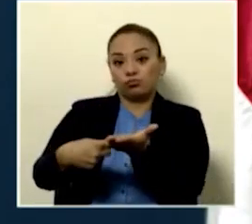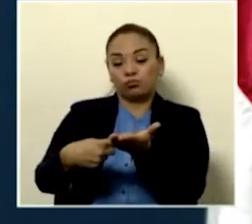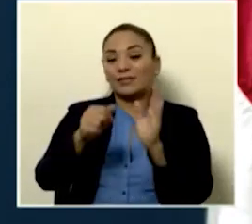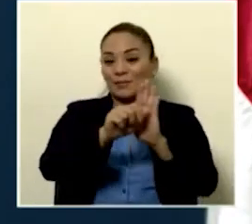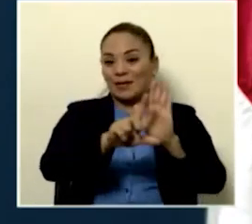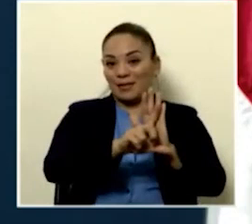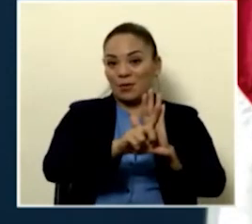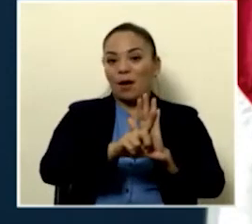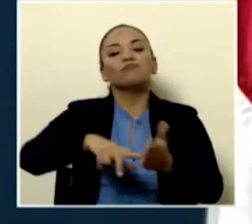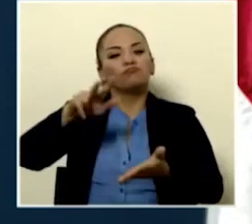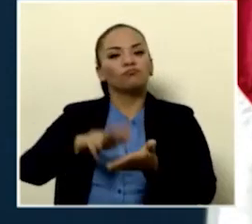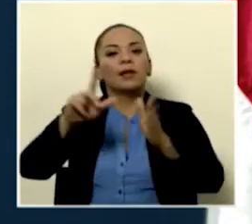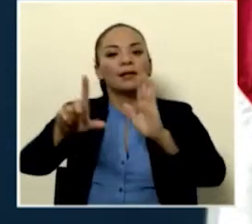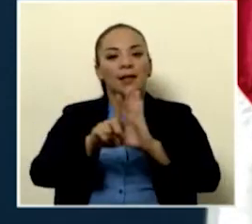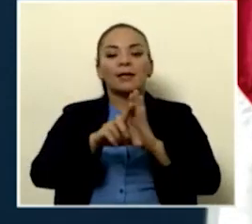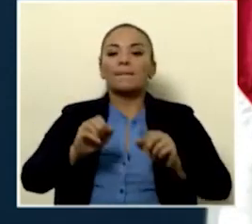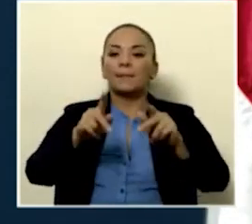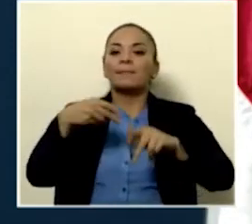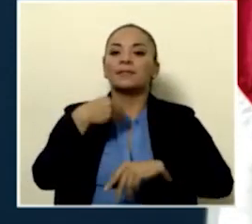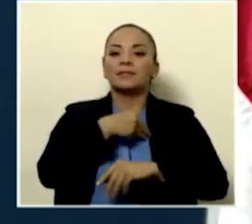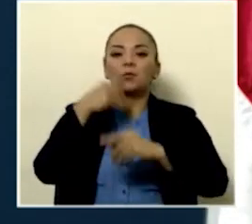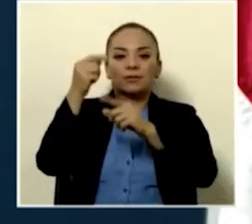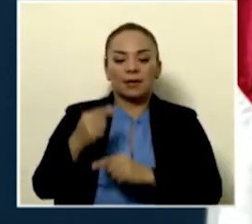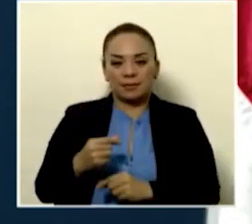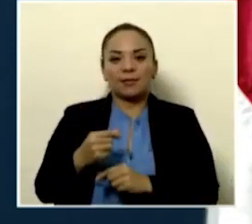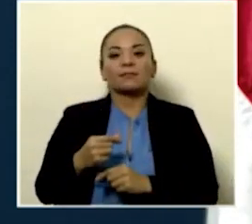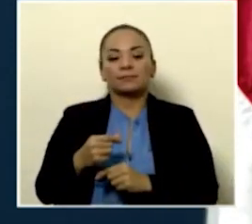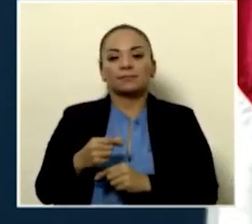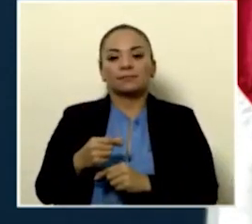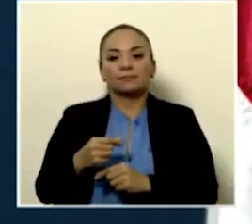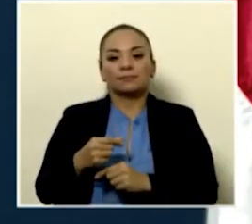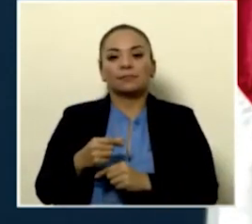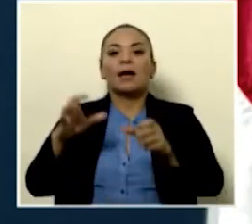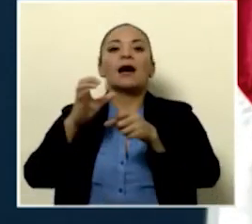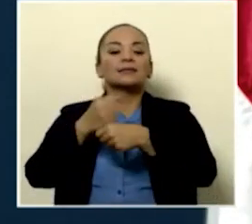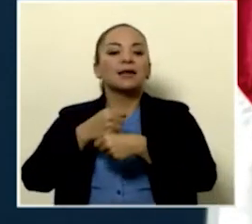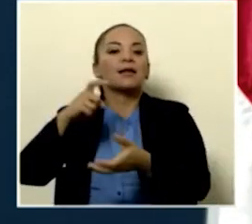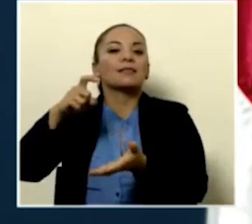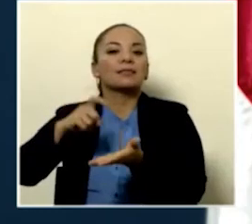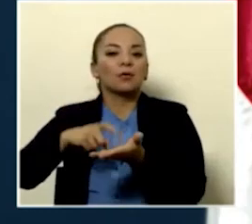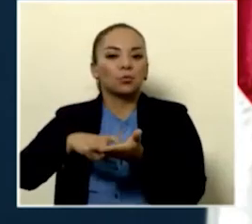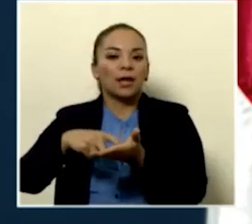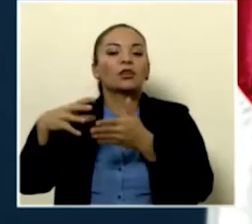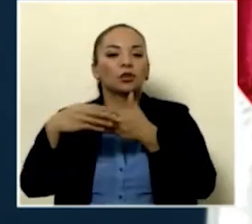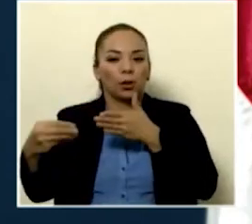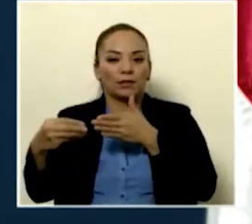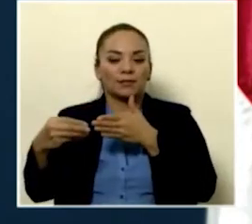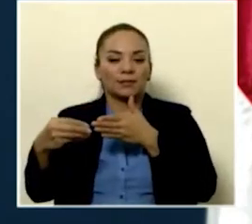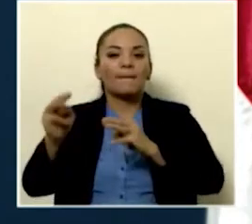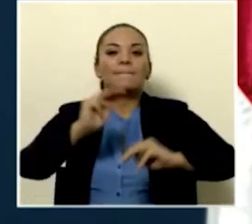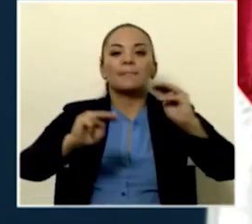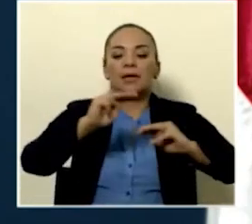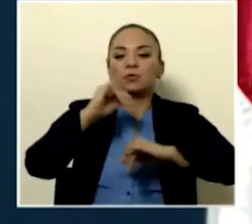que permite al Ministerio de Hacienda emitir deuda en dólares en